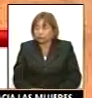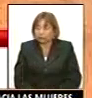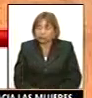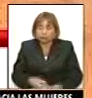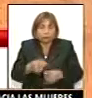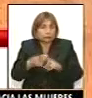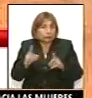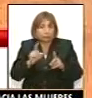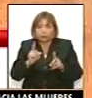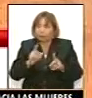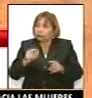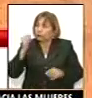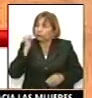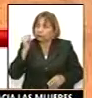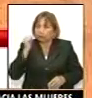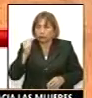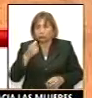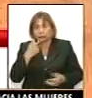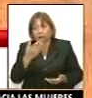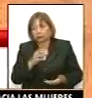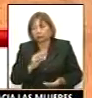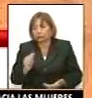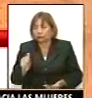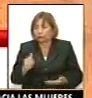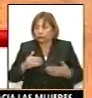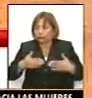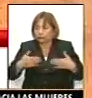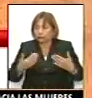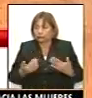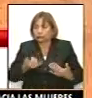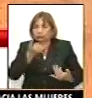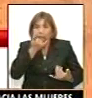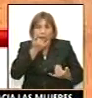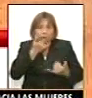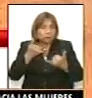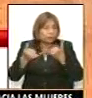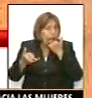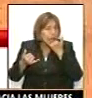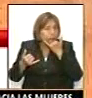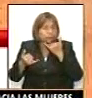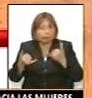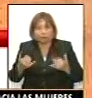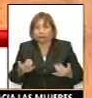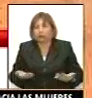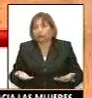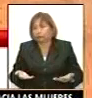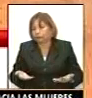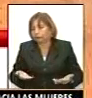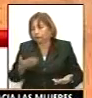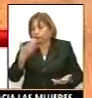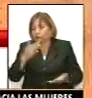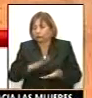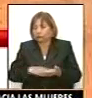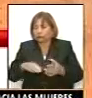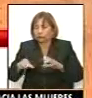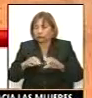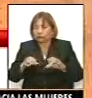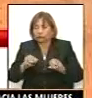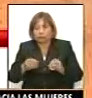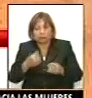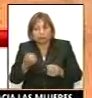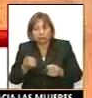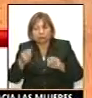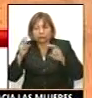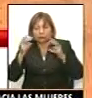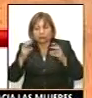Pero eso no nos da derecho pues a que podamos cometer errores o malas acciones en otros